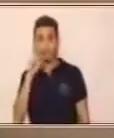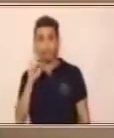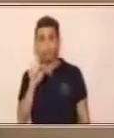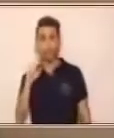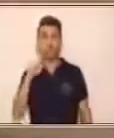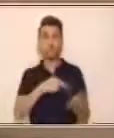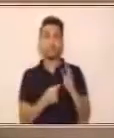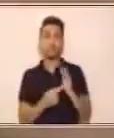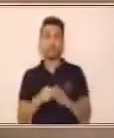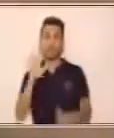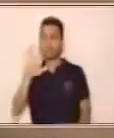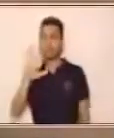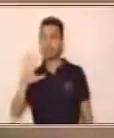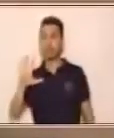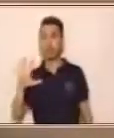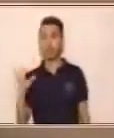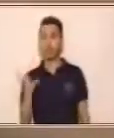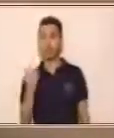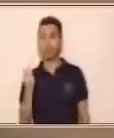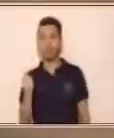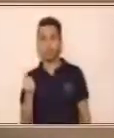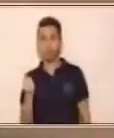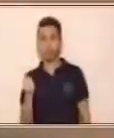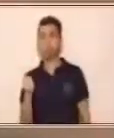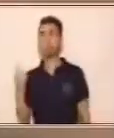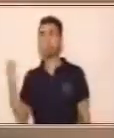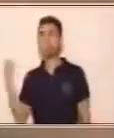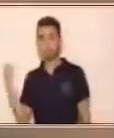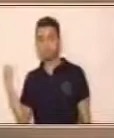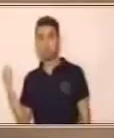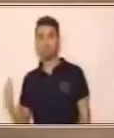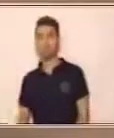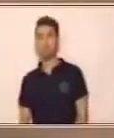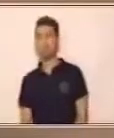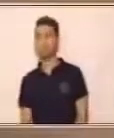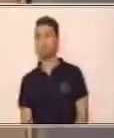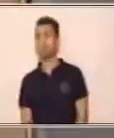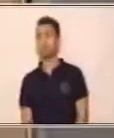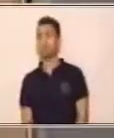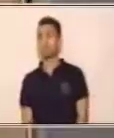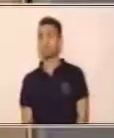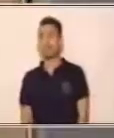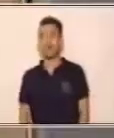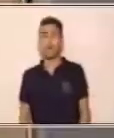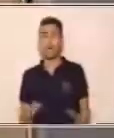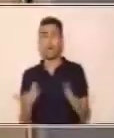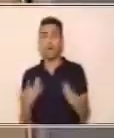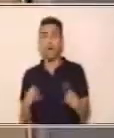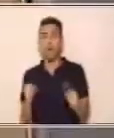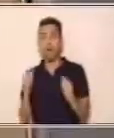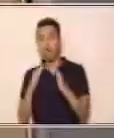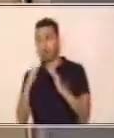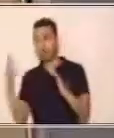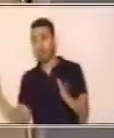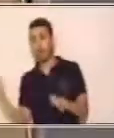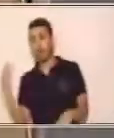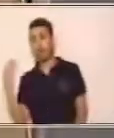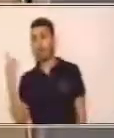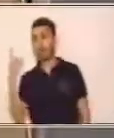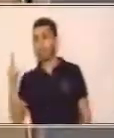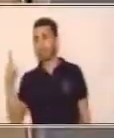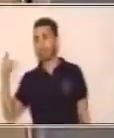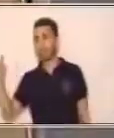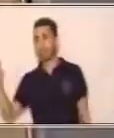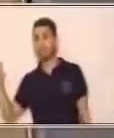¿Sí? 5 enteros. Y lo coloco ahí. ¿Qué pasa con la parte de los décimos y